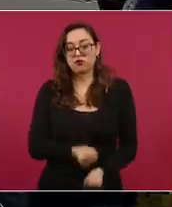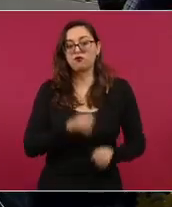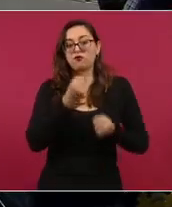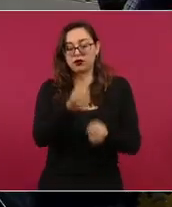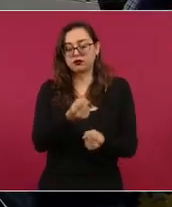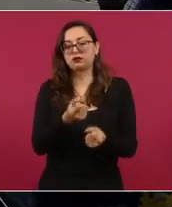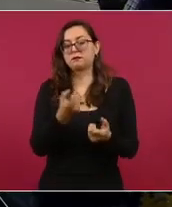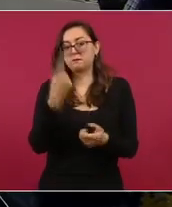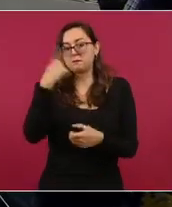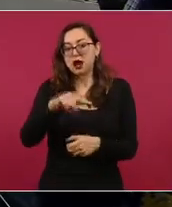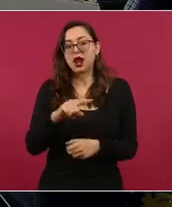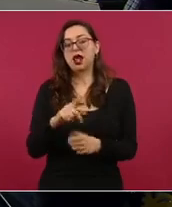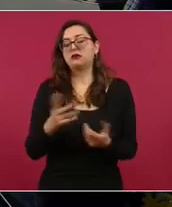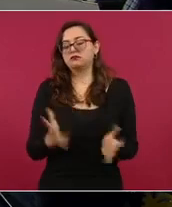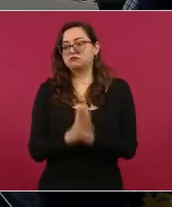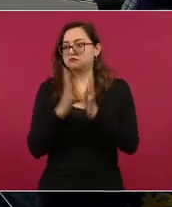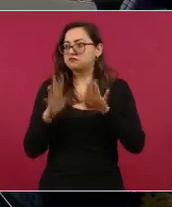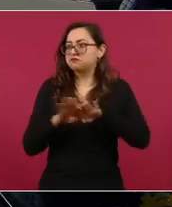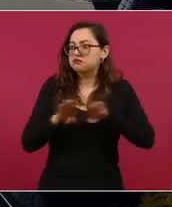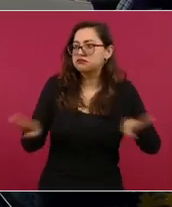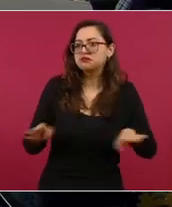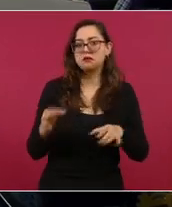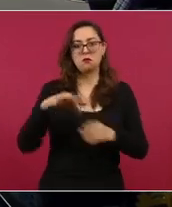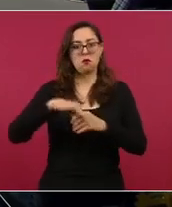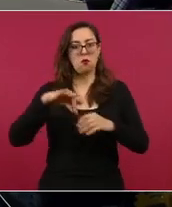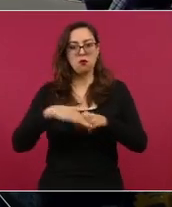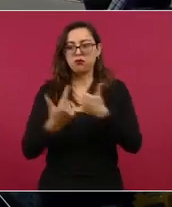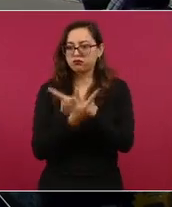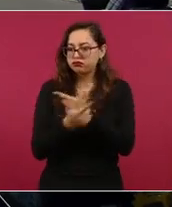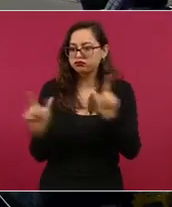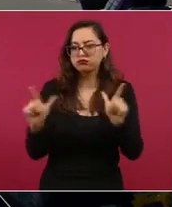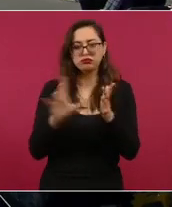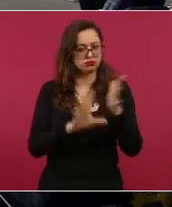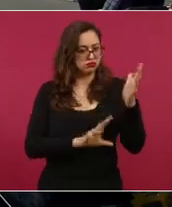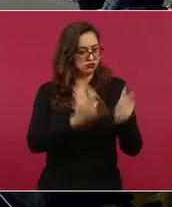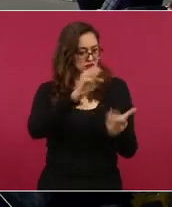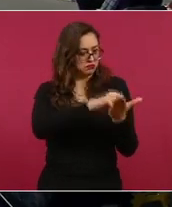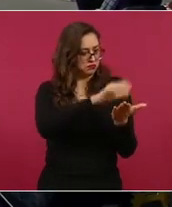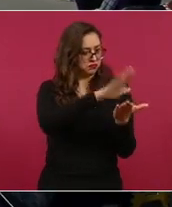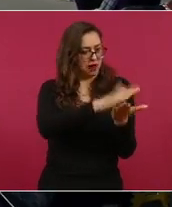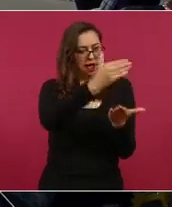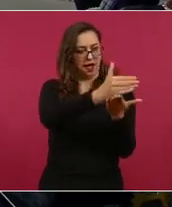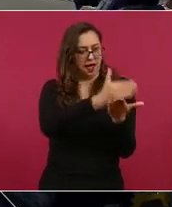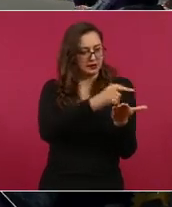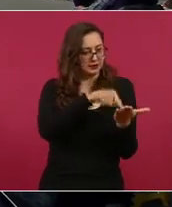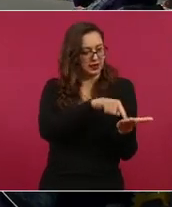principios democráticos constitucionales. De todas maneras,